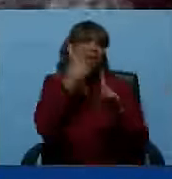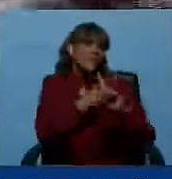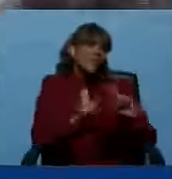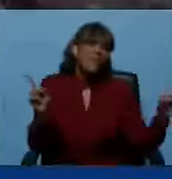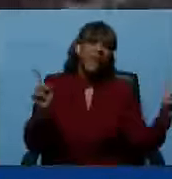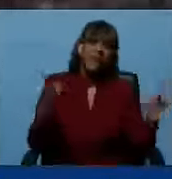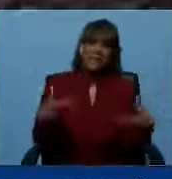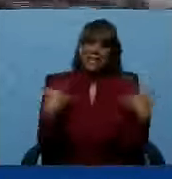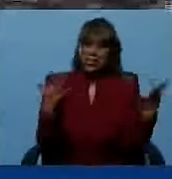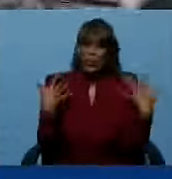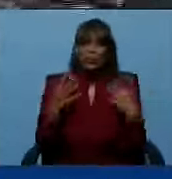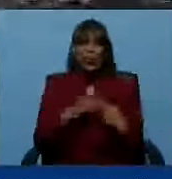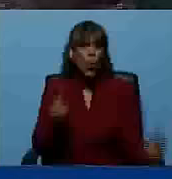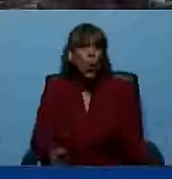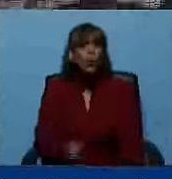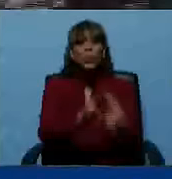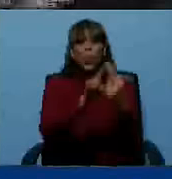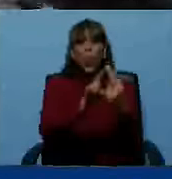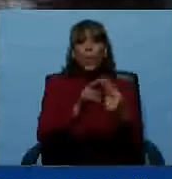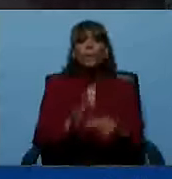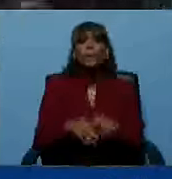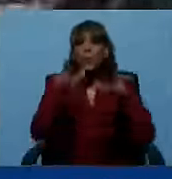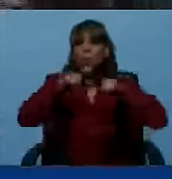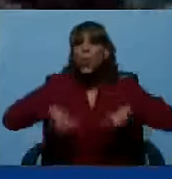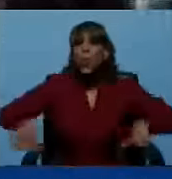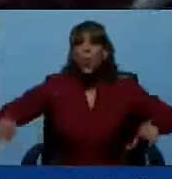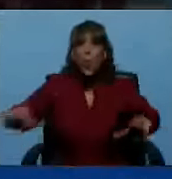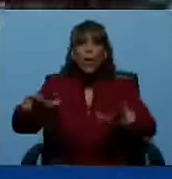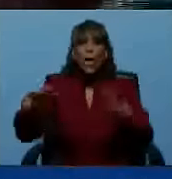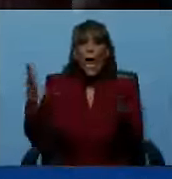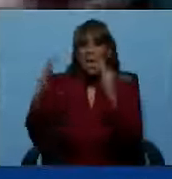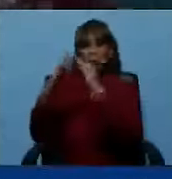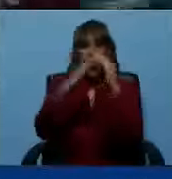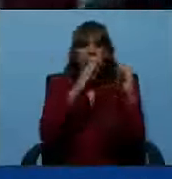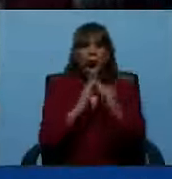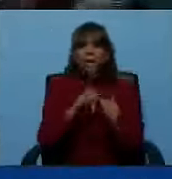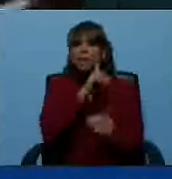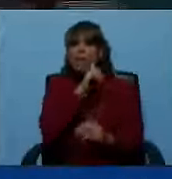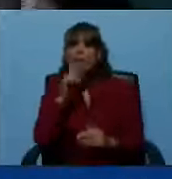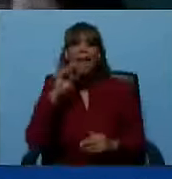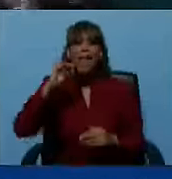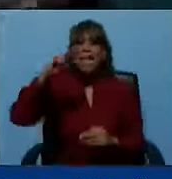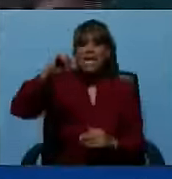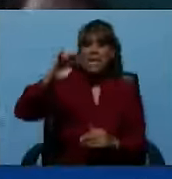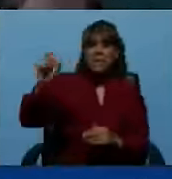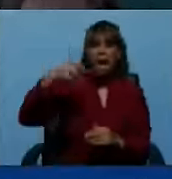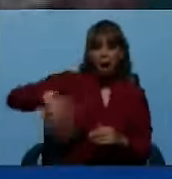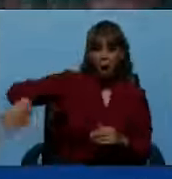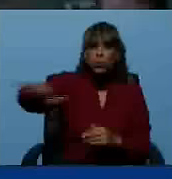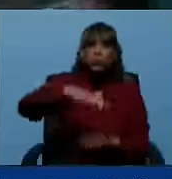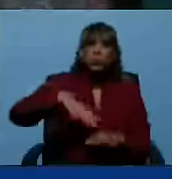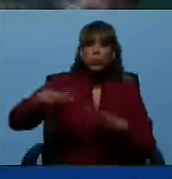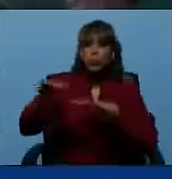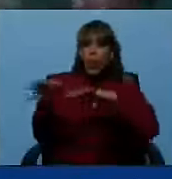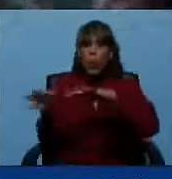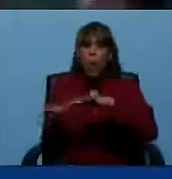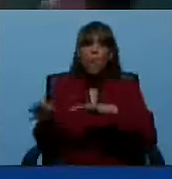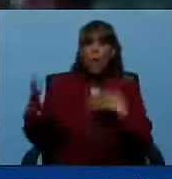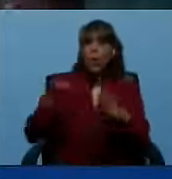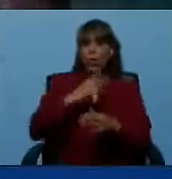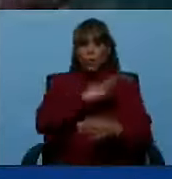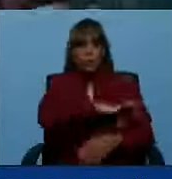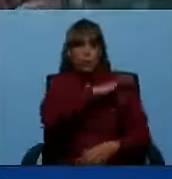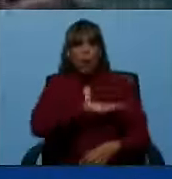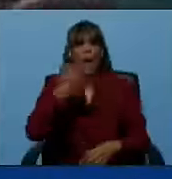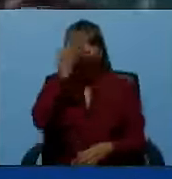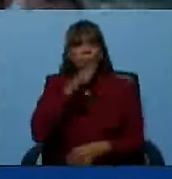diferente. Nos encontramos en la urbanización Santa Inés, donde tenemos muchas estaciones, también la participación de los movimientos sociales, como la